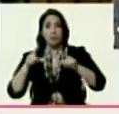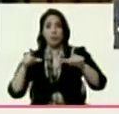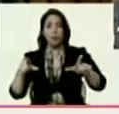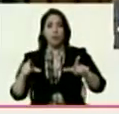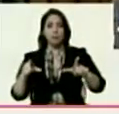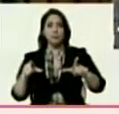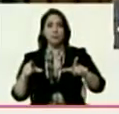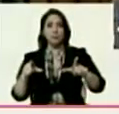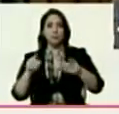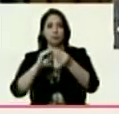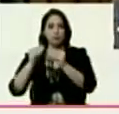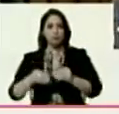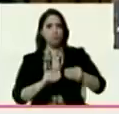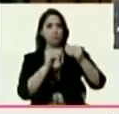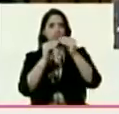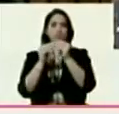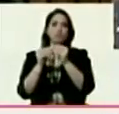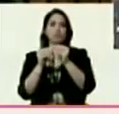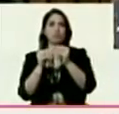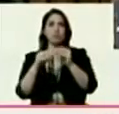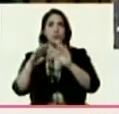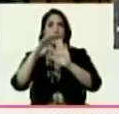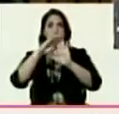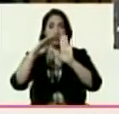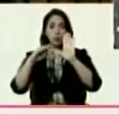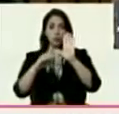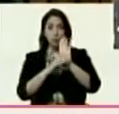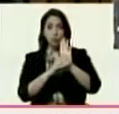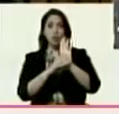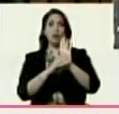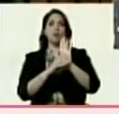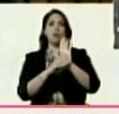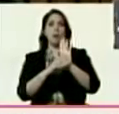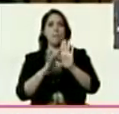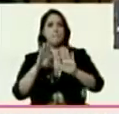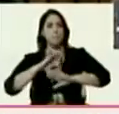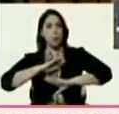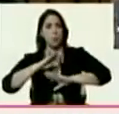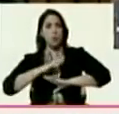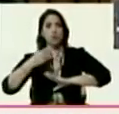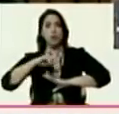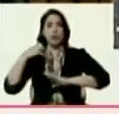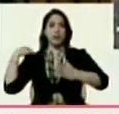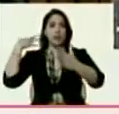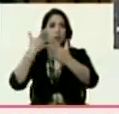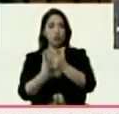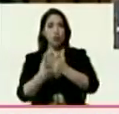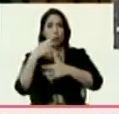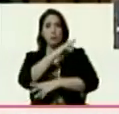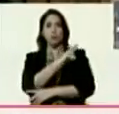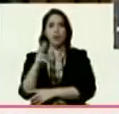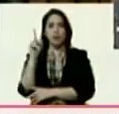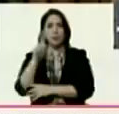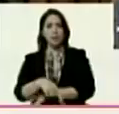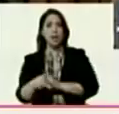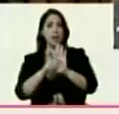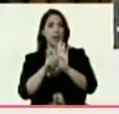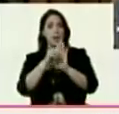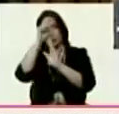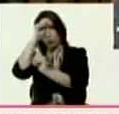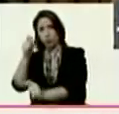el esquema orgánico constitucional propio de nuestra tradición republicana y el régimen parlamentario